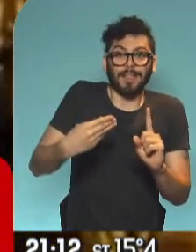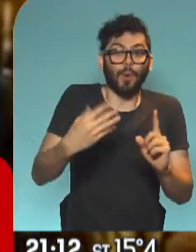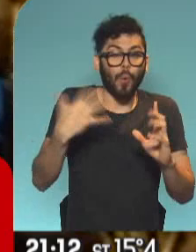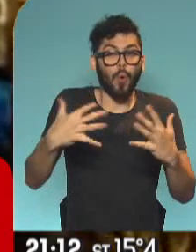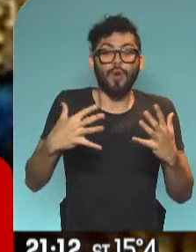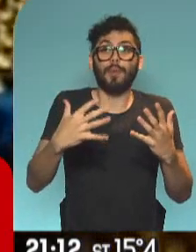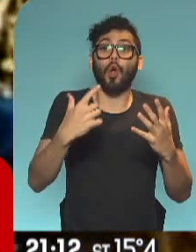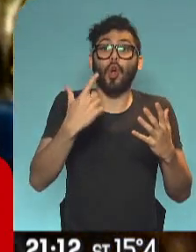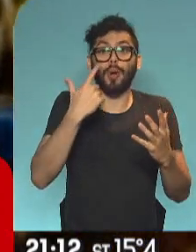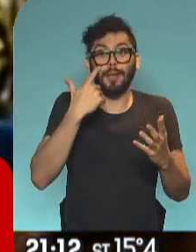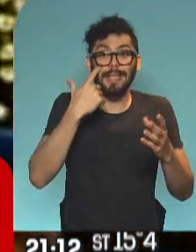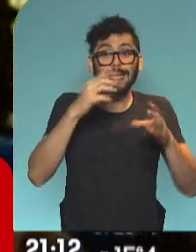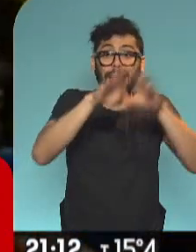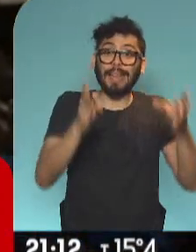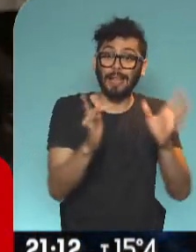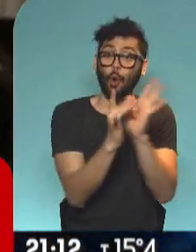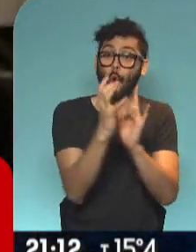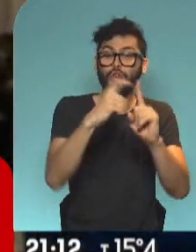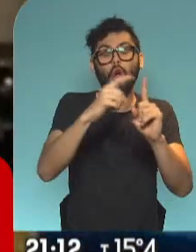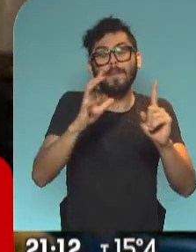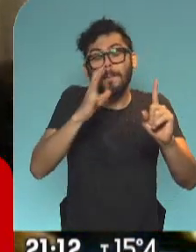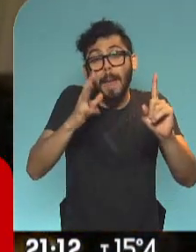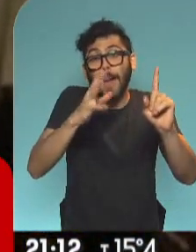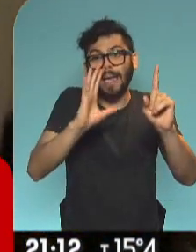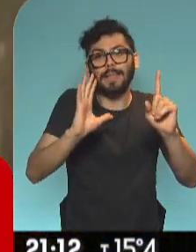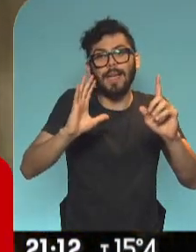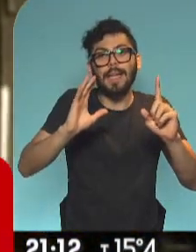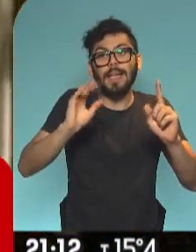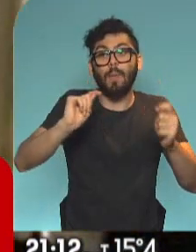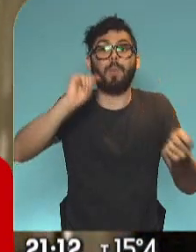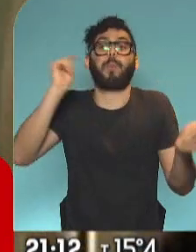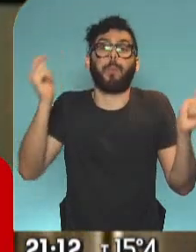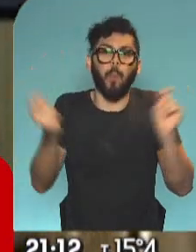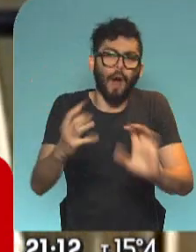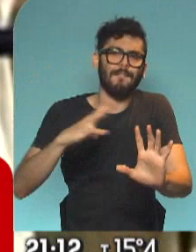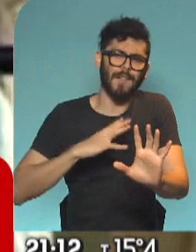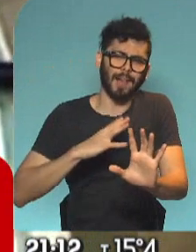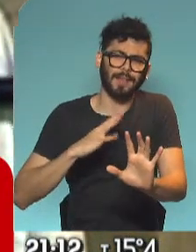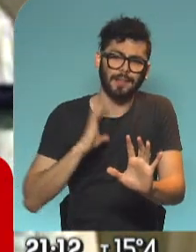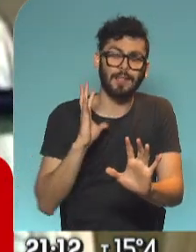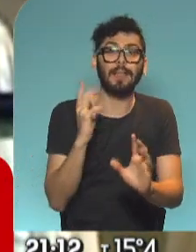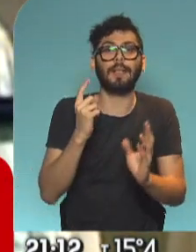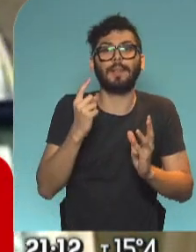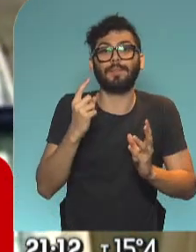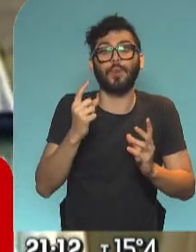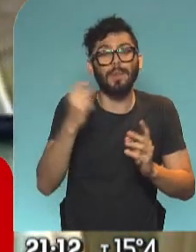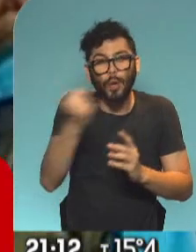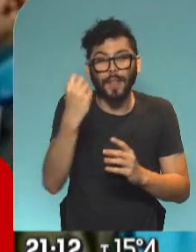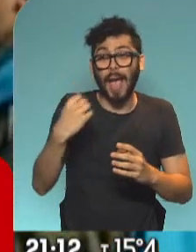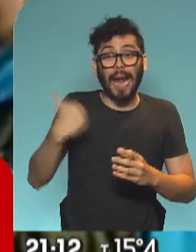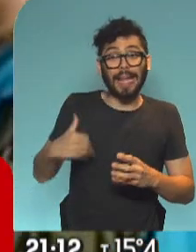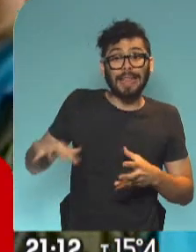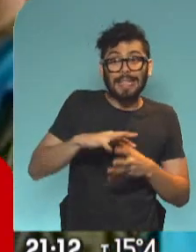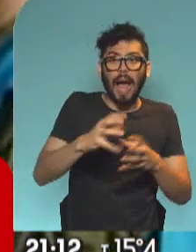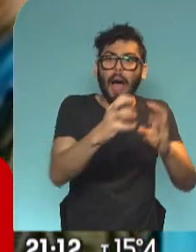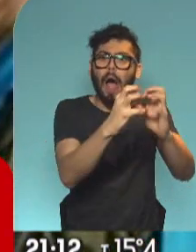nivel institucional nos parece que falta todavía. Y por otro lado, resaltar esto. En Argentina ese debate ya lo